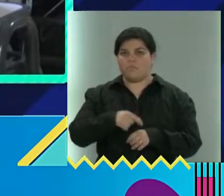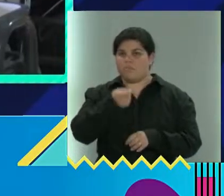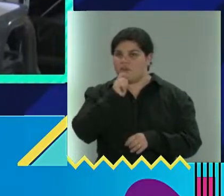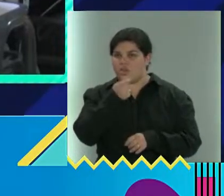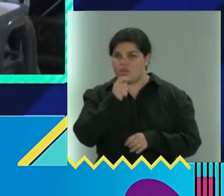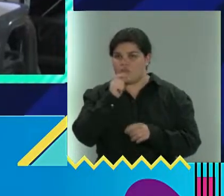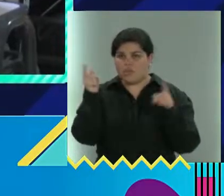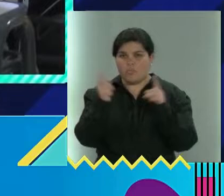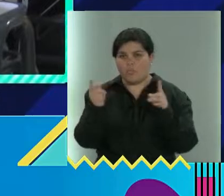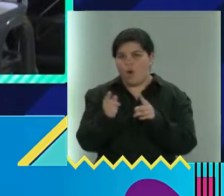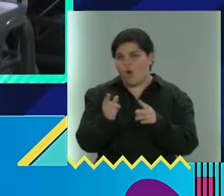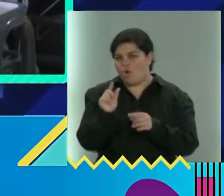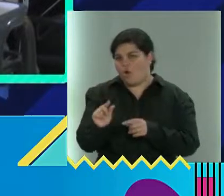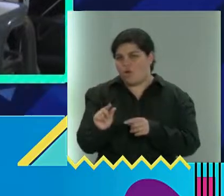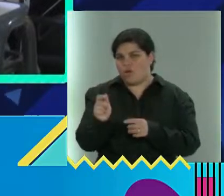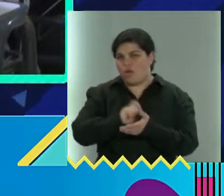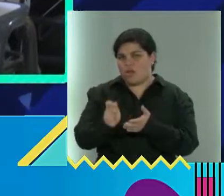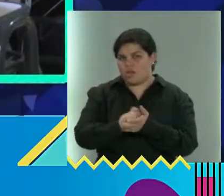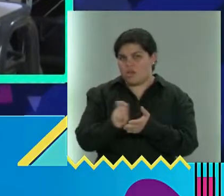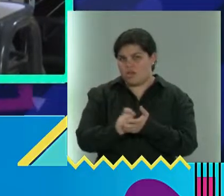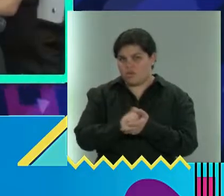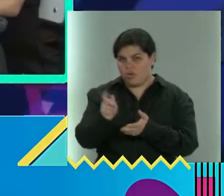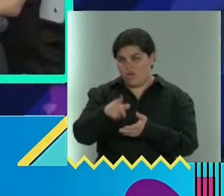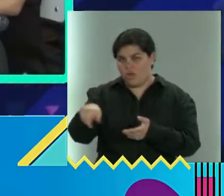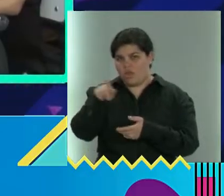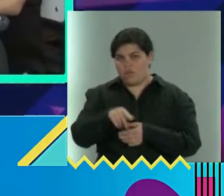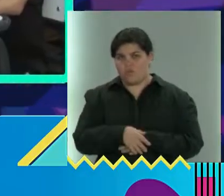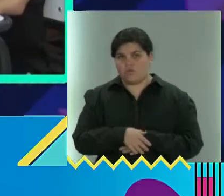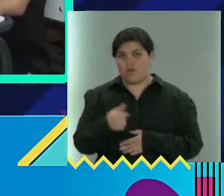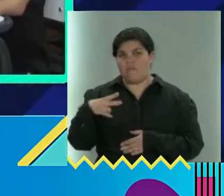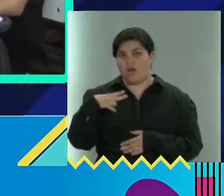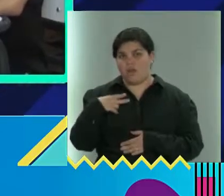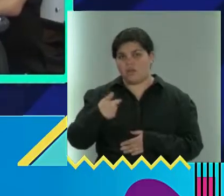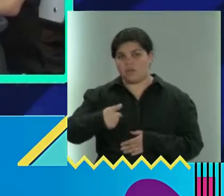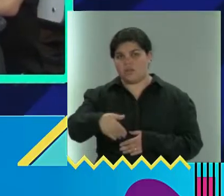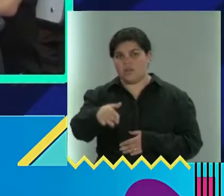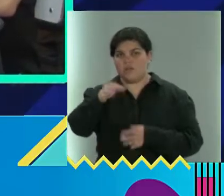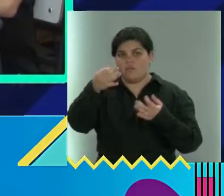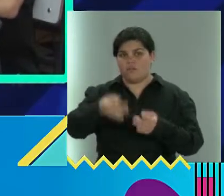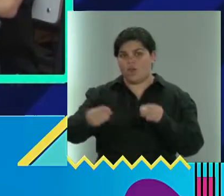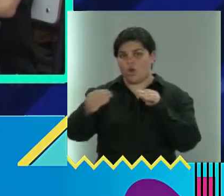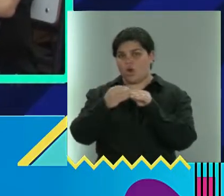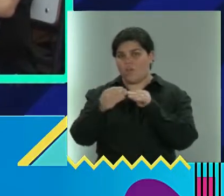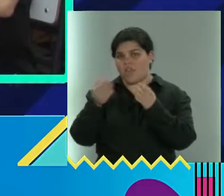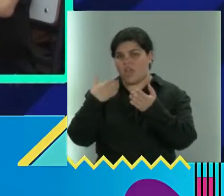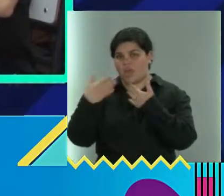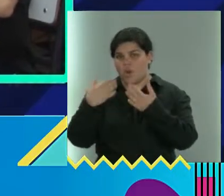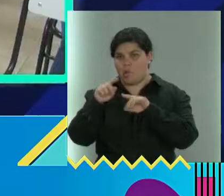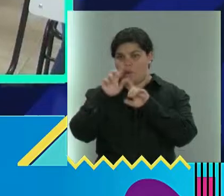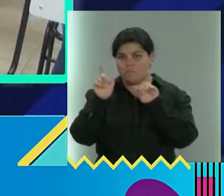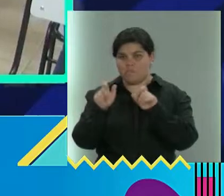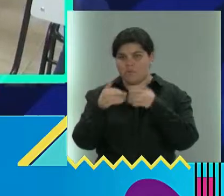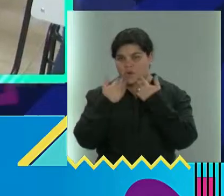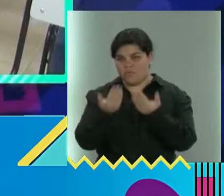para medios escritos, que todavía estaba finalizando y no podemos encontrarnos con los compañeros a ver cuáles fueron las conclusiones.